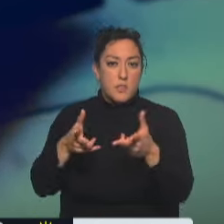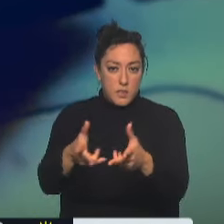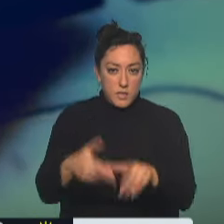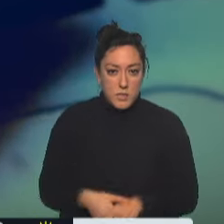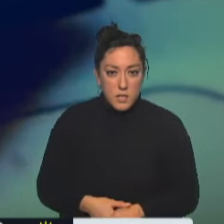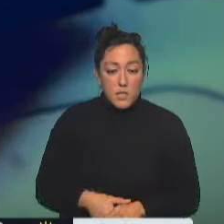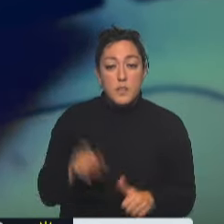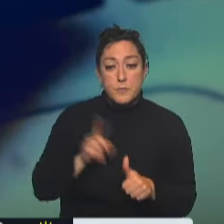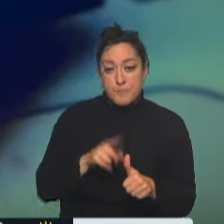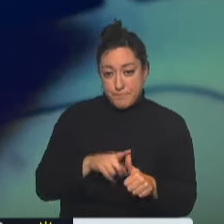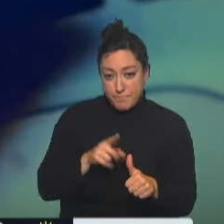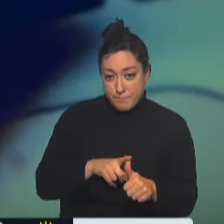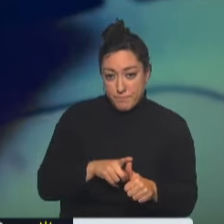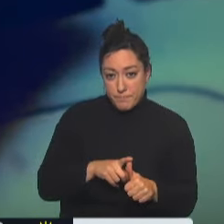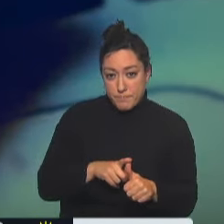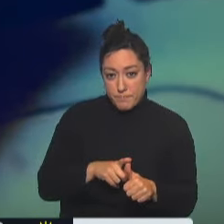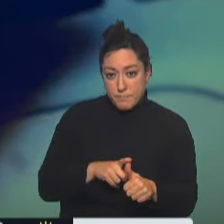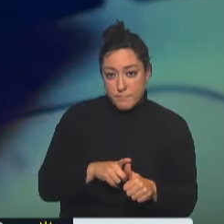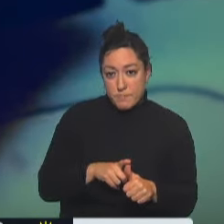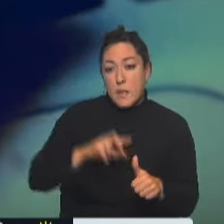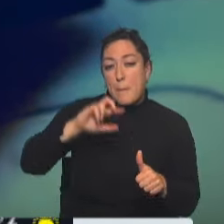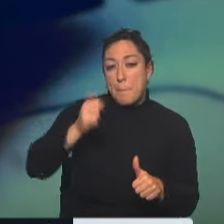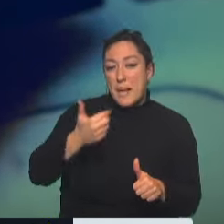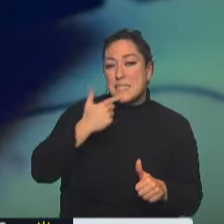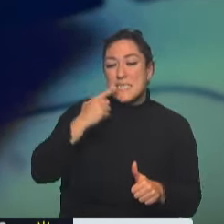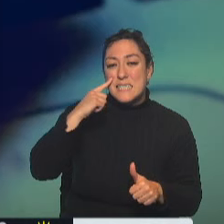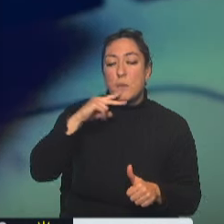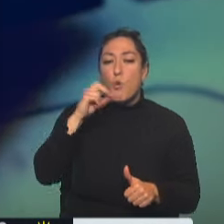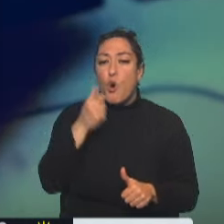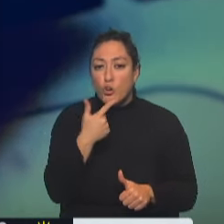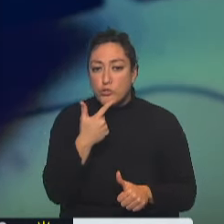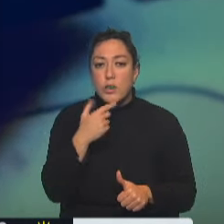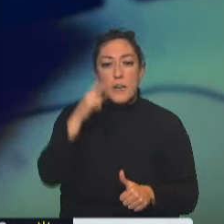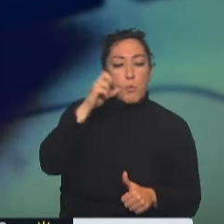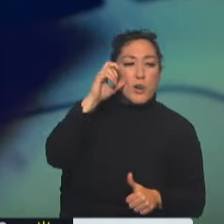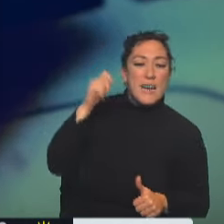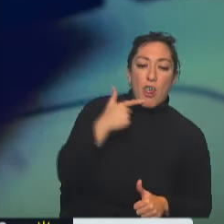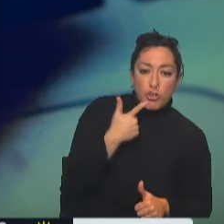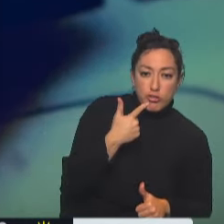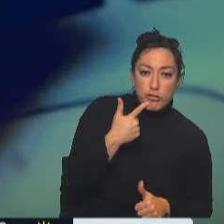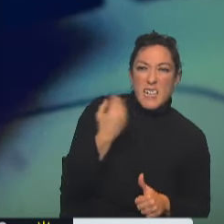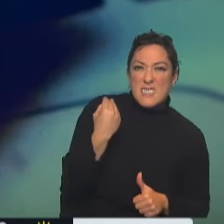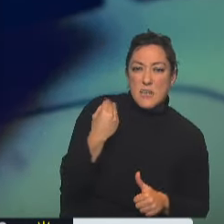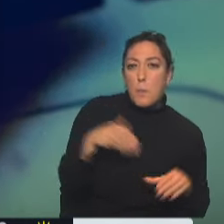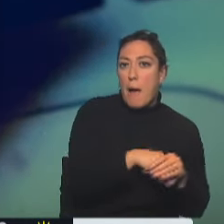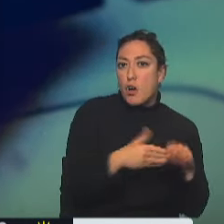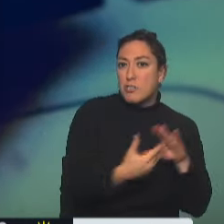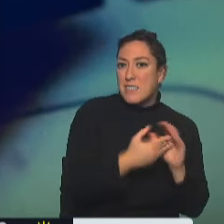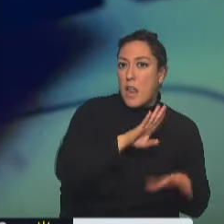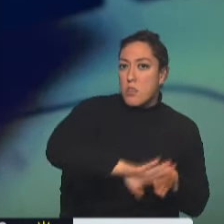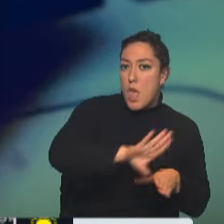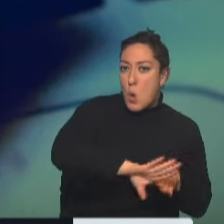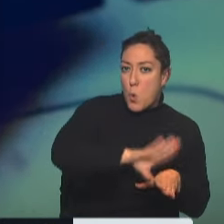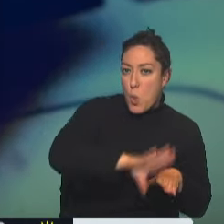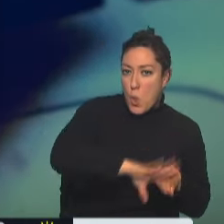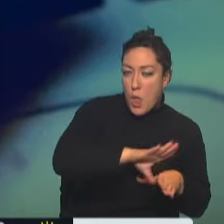necesita terminar con lo que se conoce como pasivo remunerado. ¿Qué es el pasivo remunerado? Esa deuda que el Banco Central le cedió